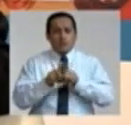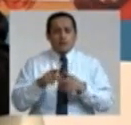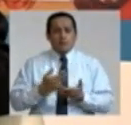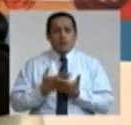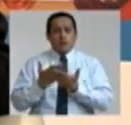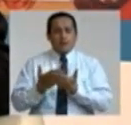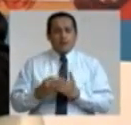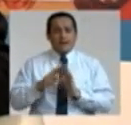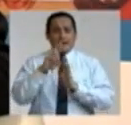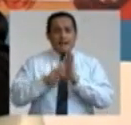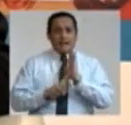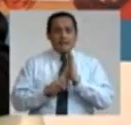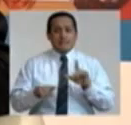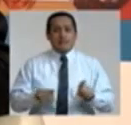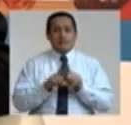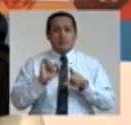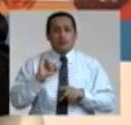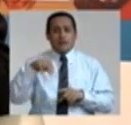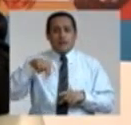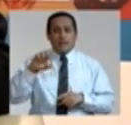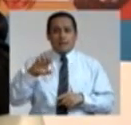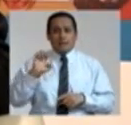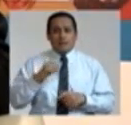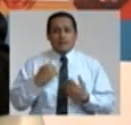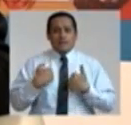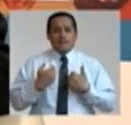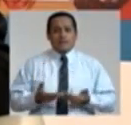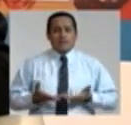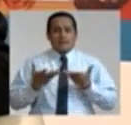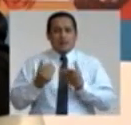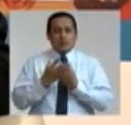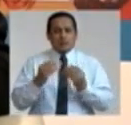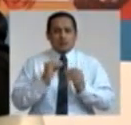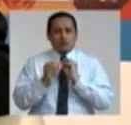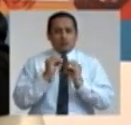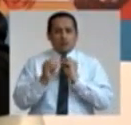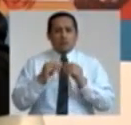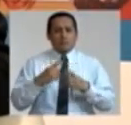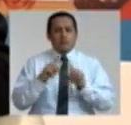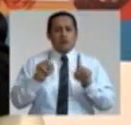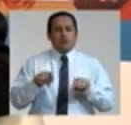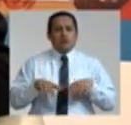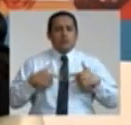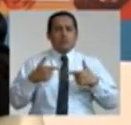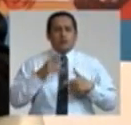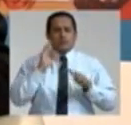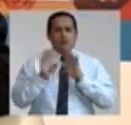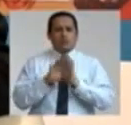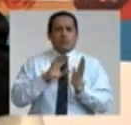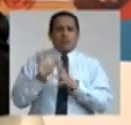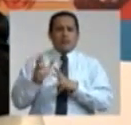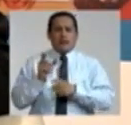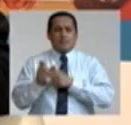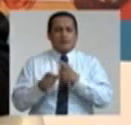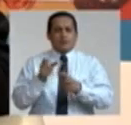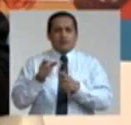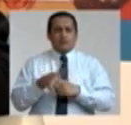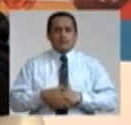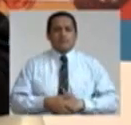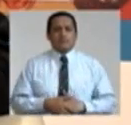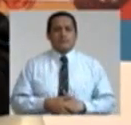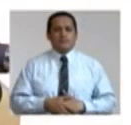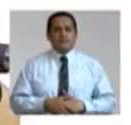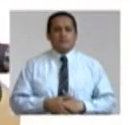con determinadas reglas, sí, porque el INPE tiene que fijar determinadas condiciones, pero que no les puede ser esquivo a ninguna